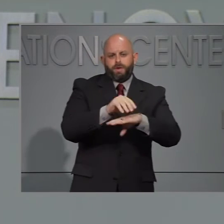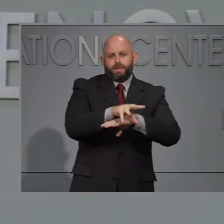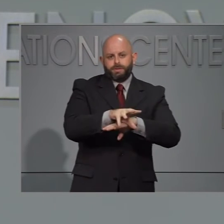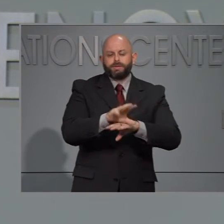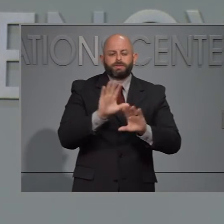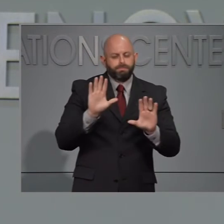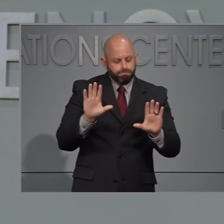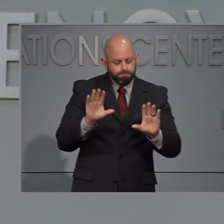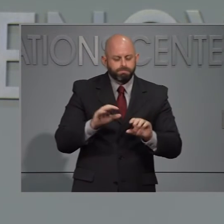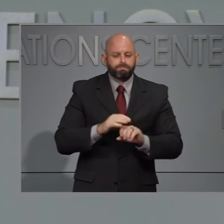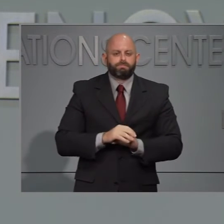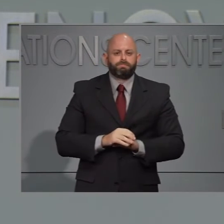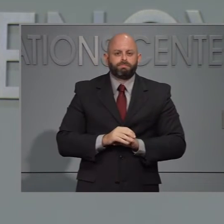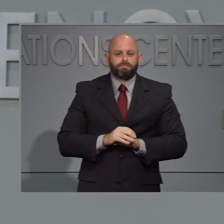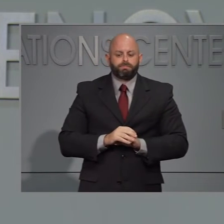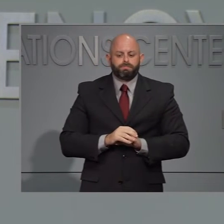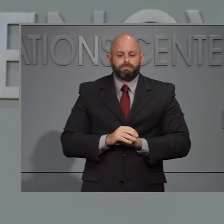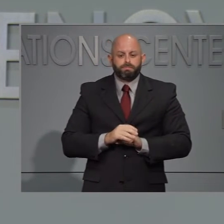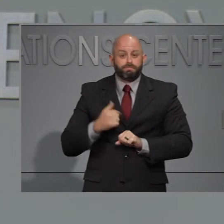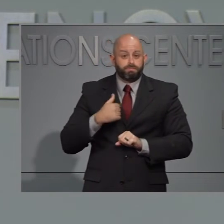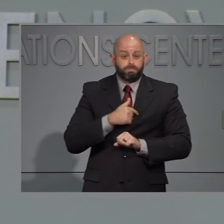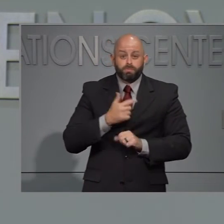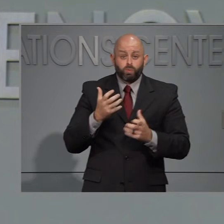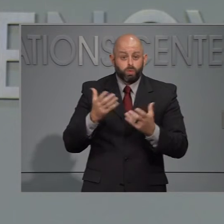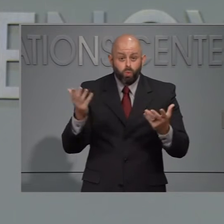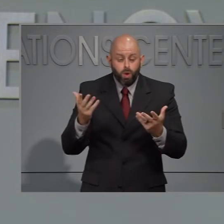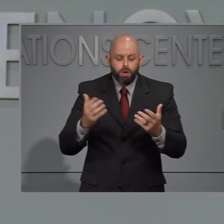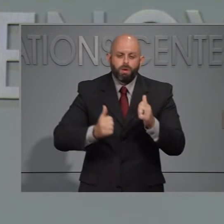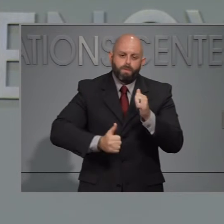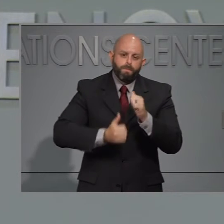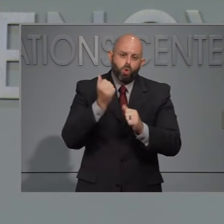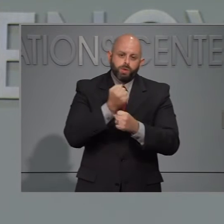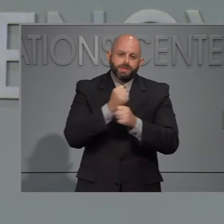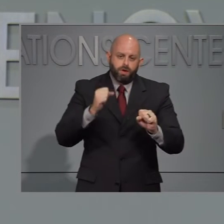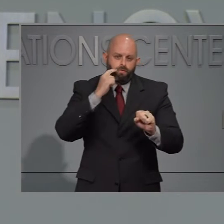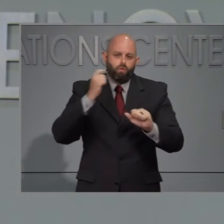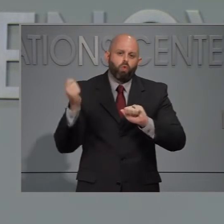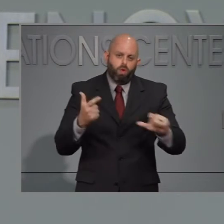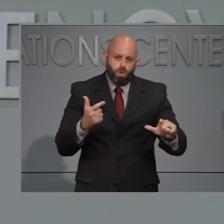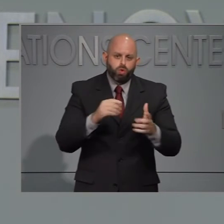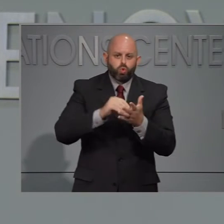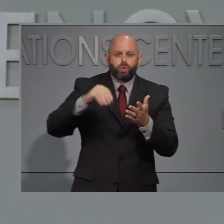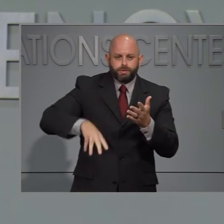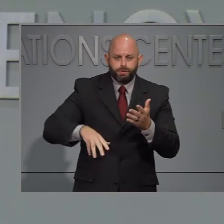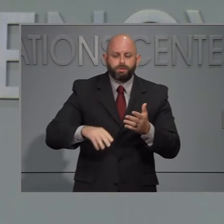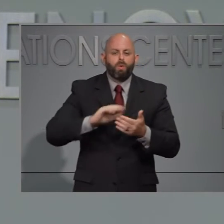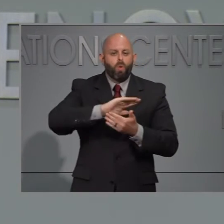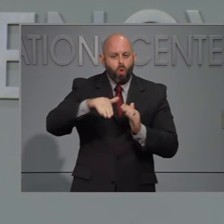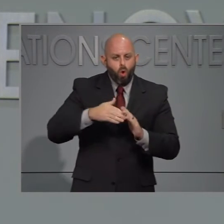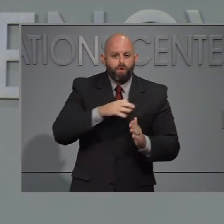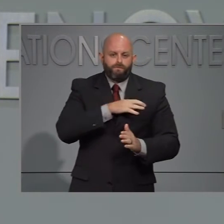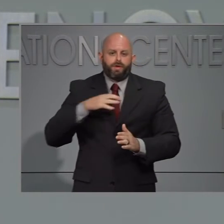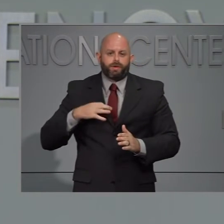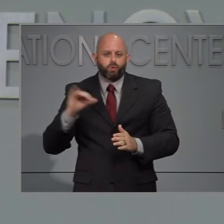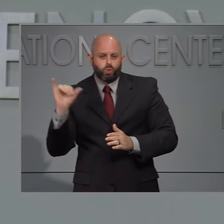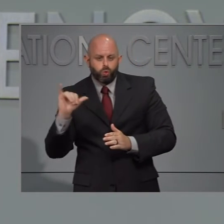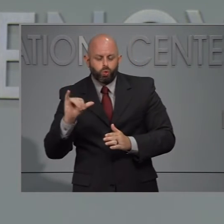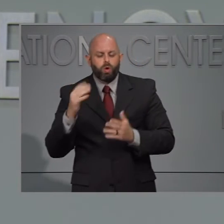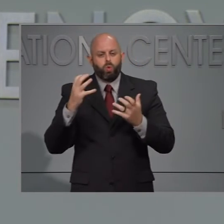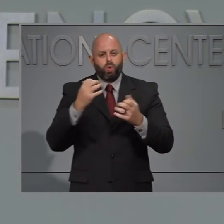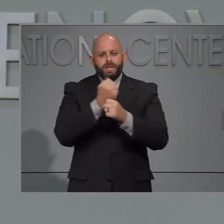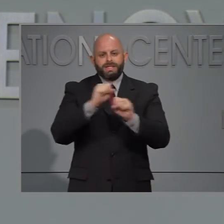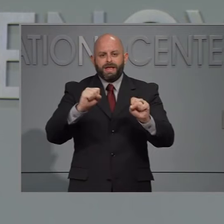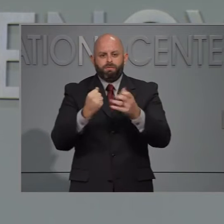queríamos proceder era la cantidad máxima de precauciones de seguridad para los estudiantes y el personal.